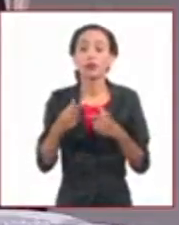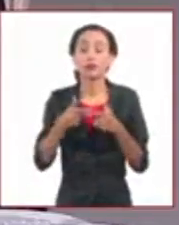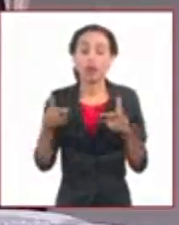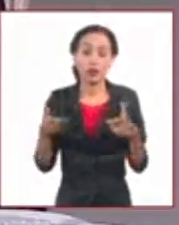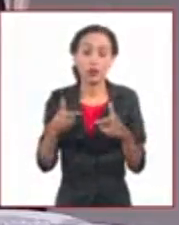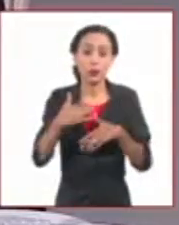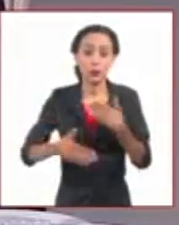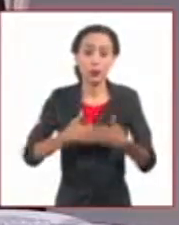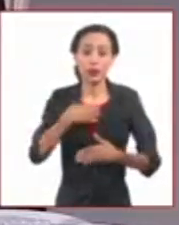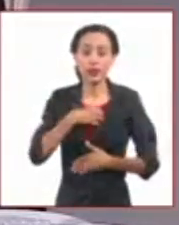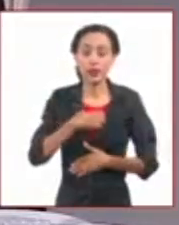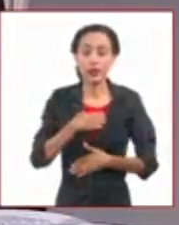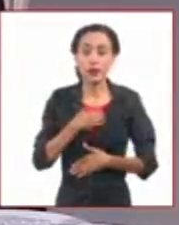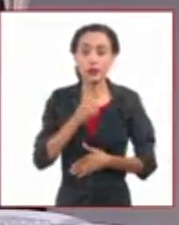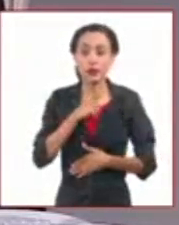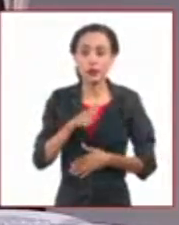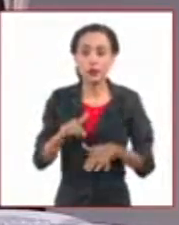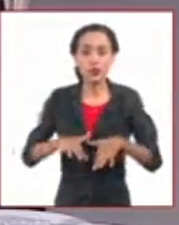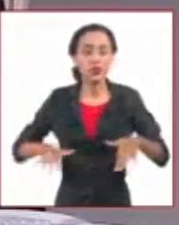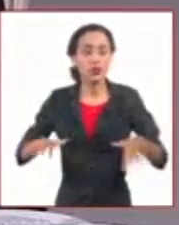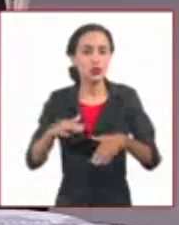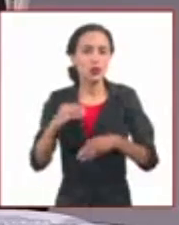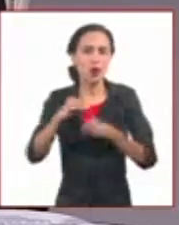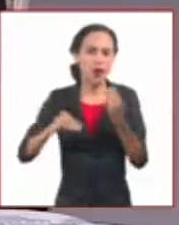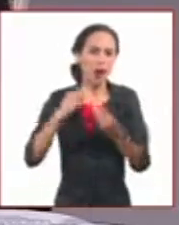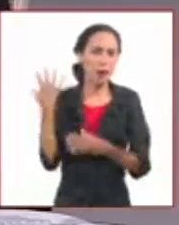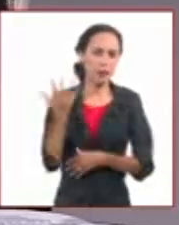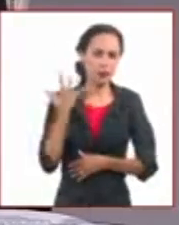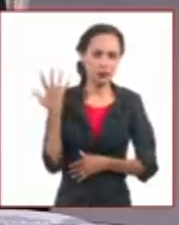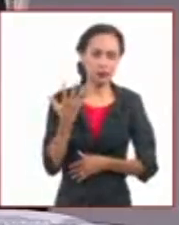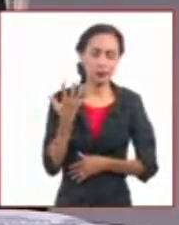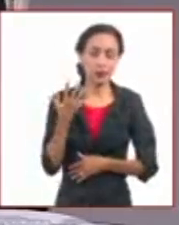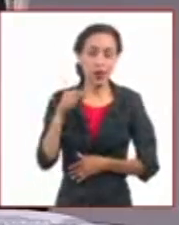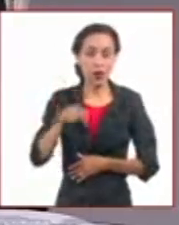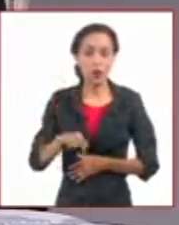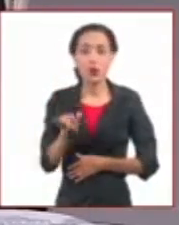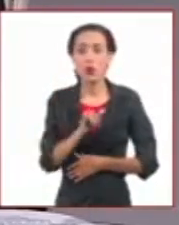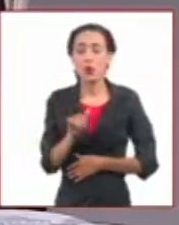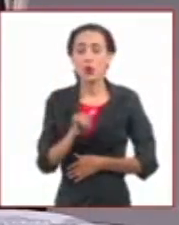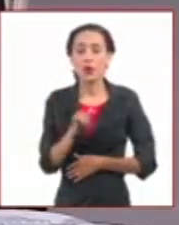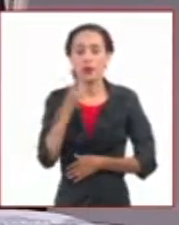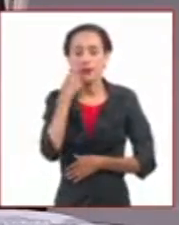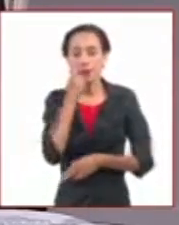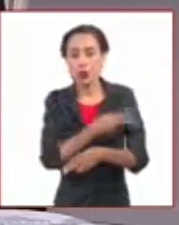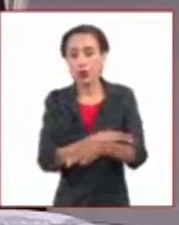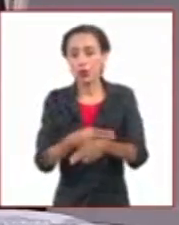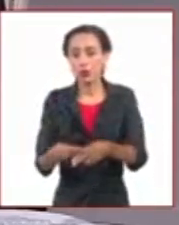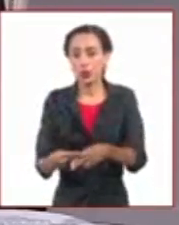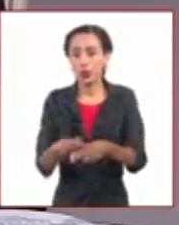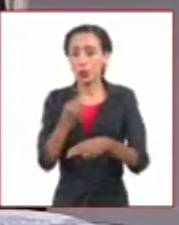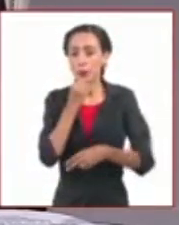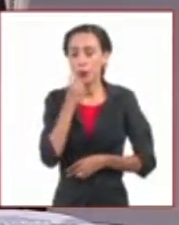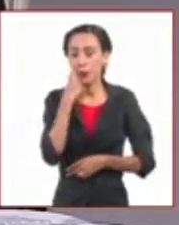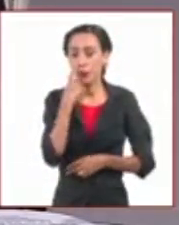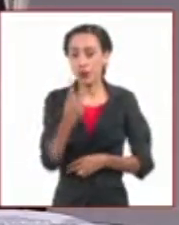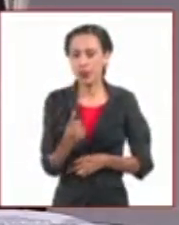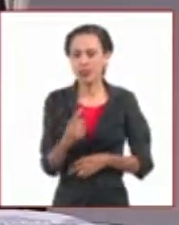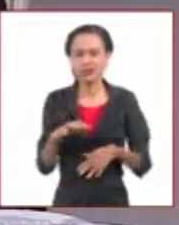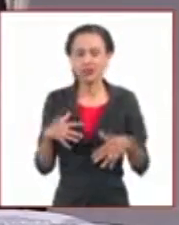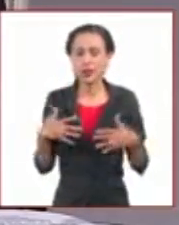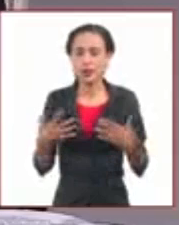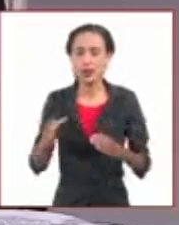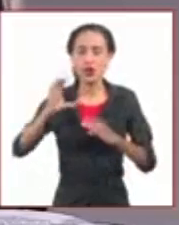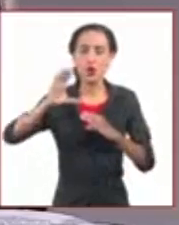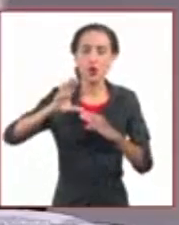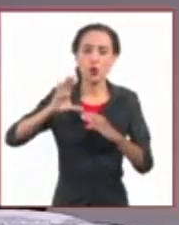la situación del cambio climático ahora si hacemos un poco de historia vemos que lo que está pasando con la cumbre y